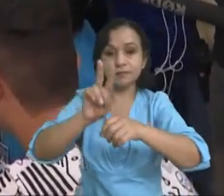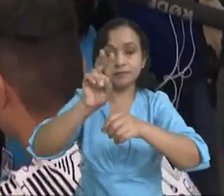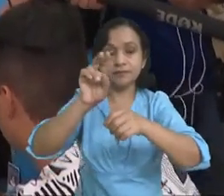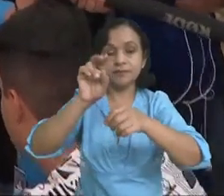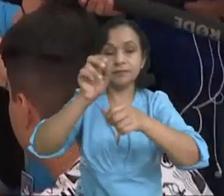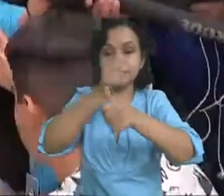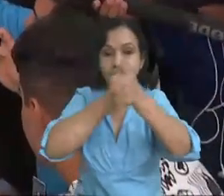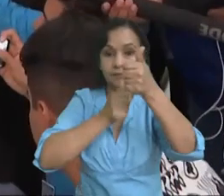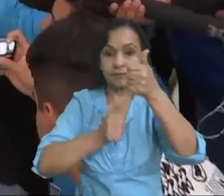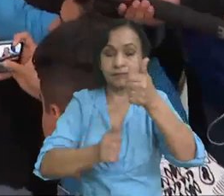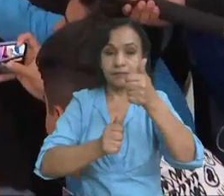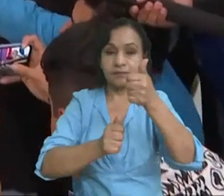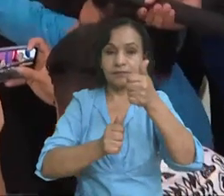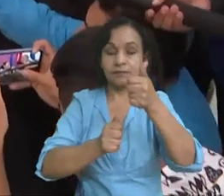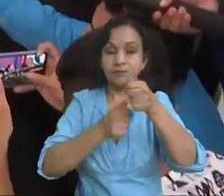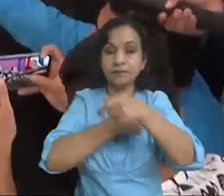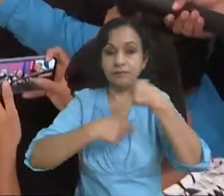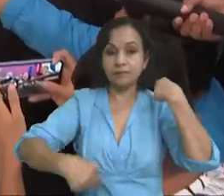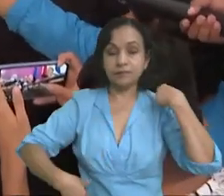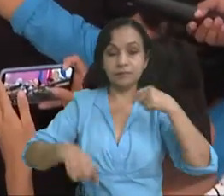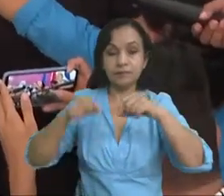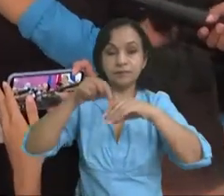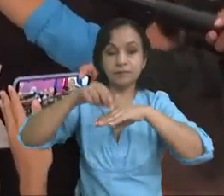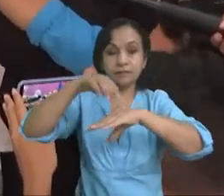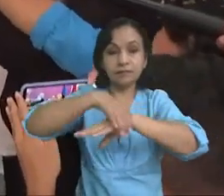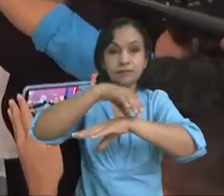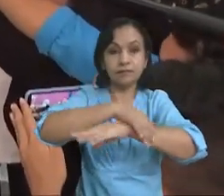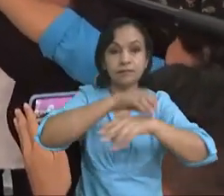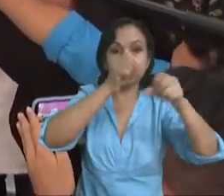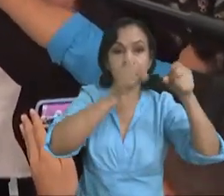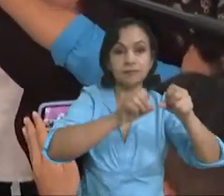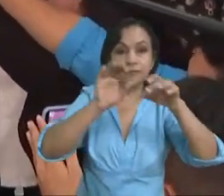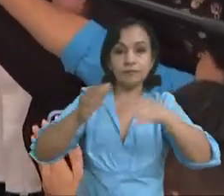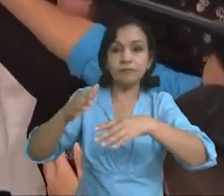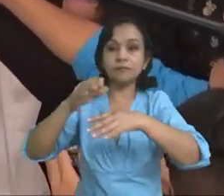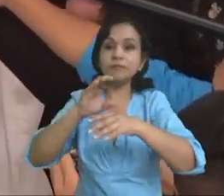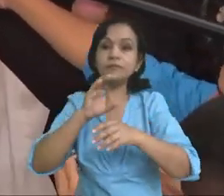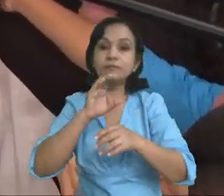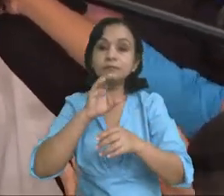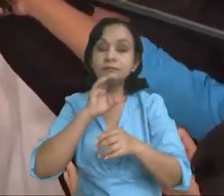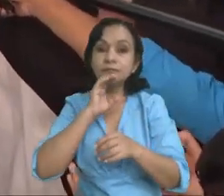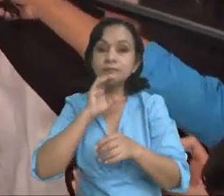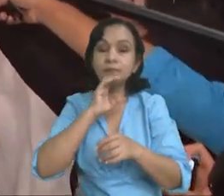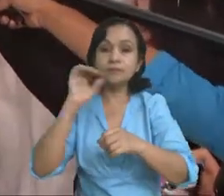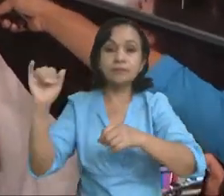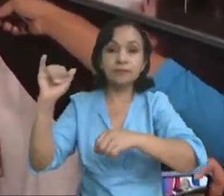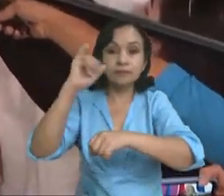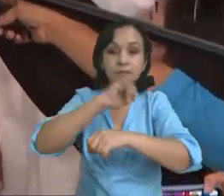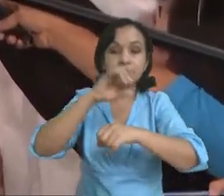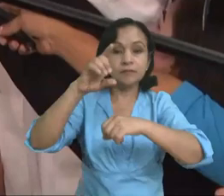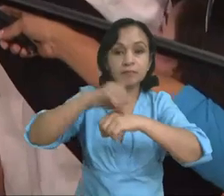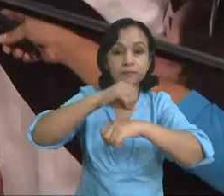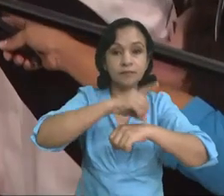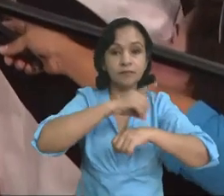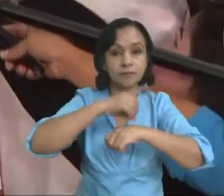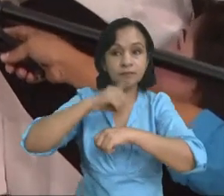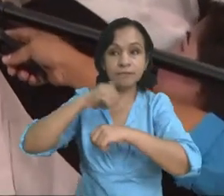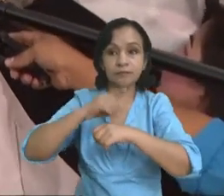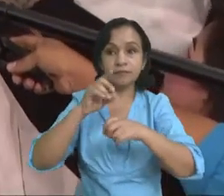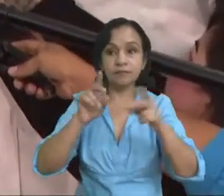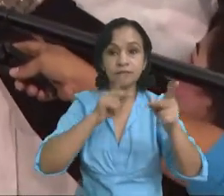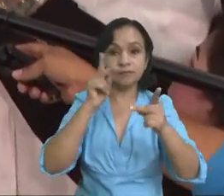República, a nuestros hermanos, compañeros cubanos que han venido a transmitirnos su